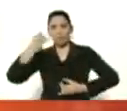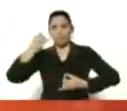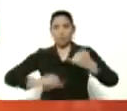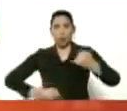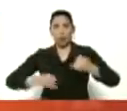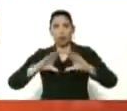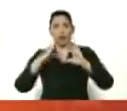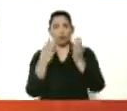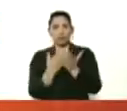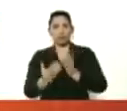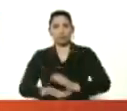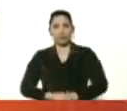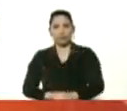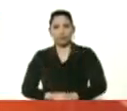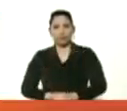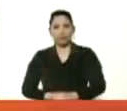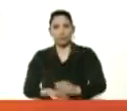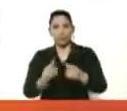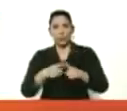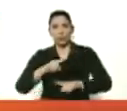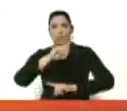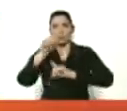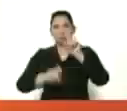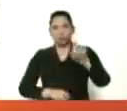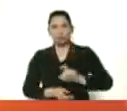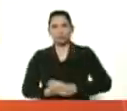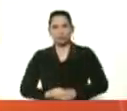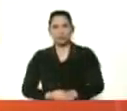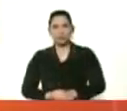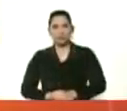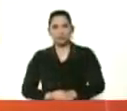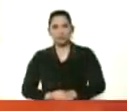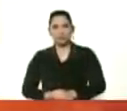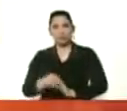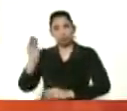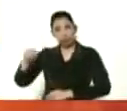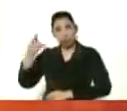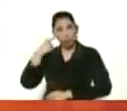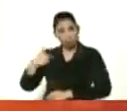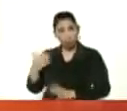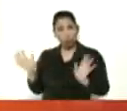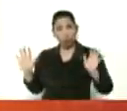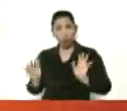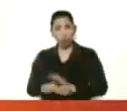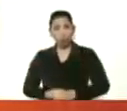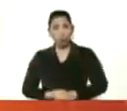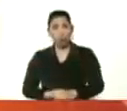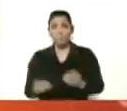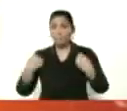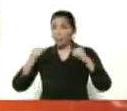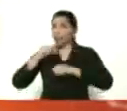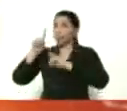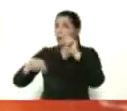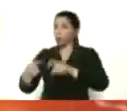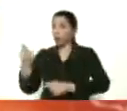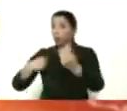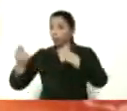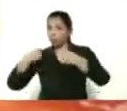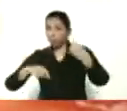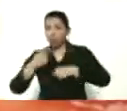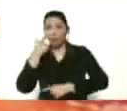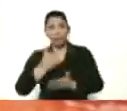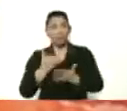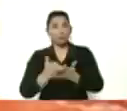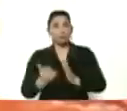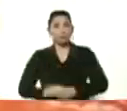las clases. Otra pregunta, Julio. ¿Estás ahí, Julio? Sí, estoy aquí, presidente. Bueno, prepara tus preguntas, pues yo estoy ya listo para tus preguntas.